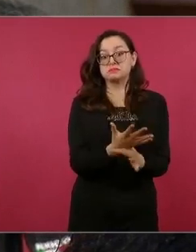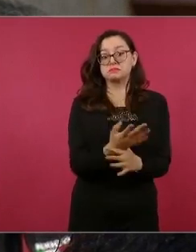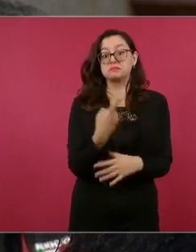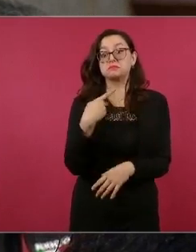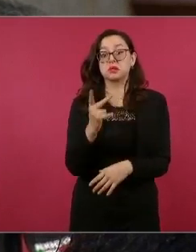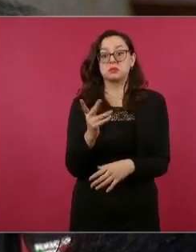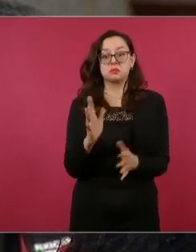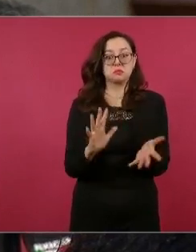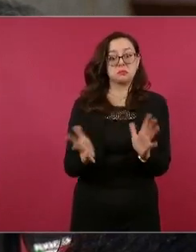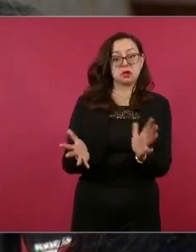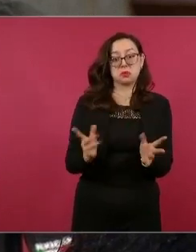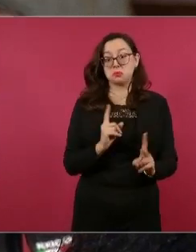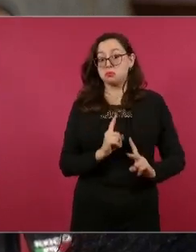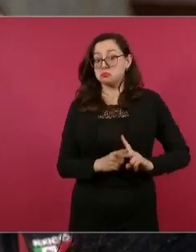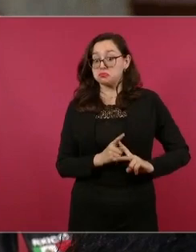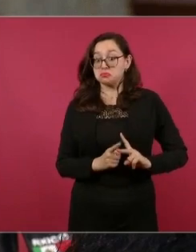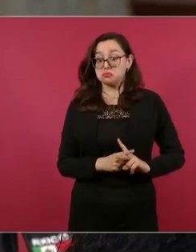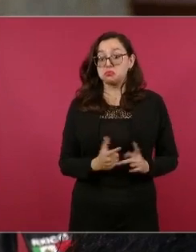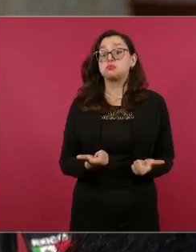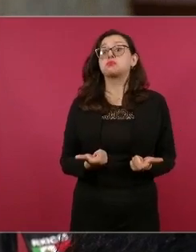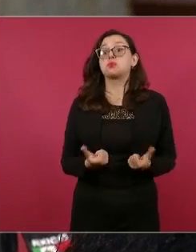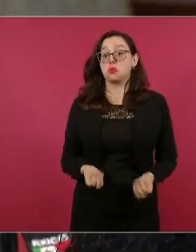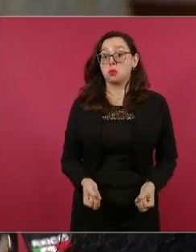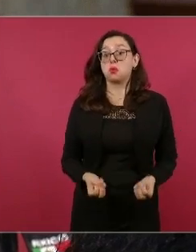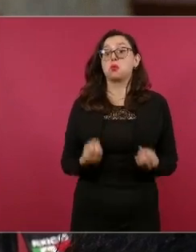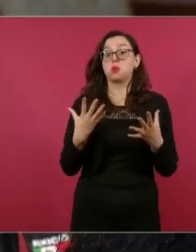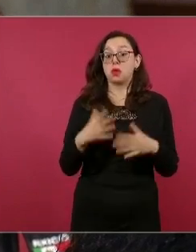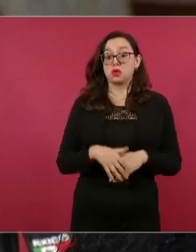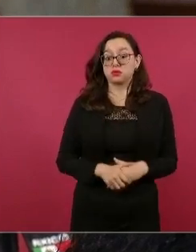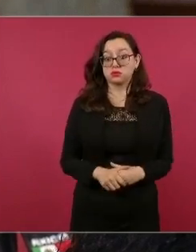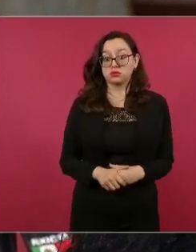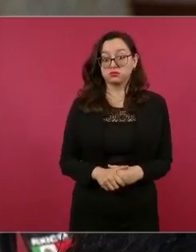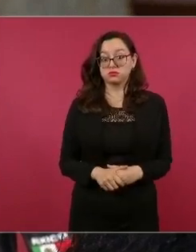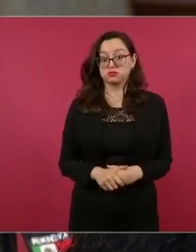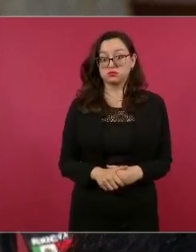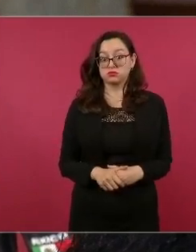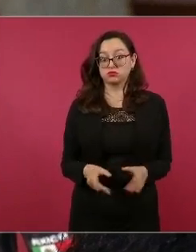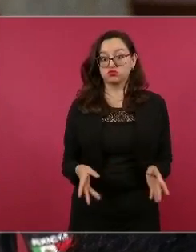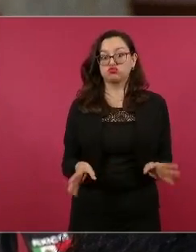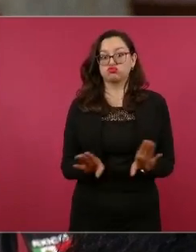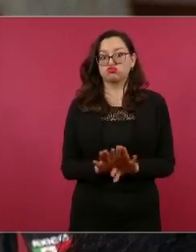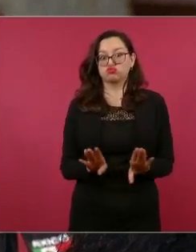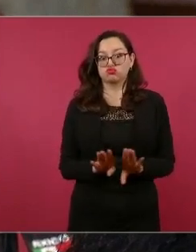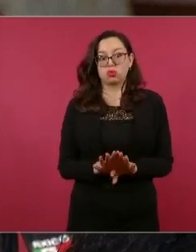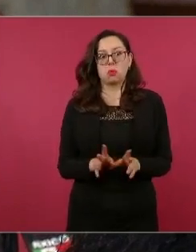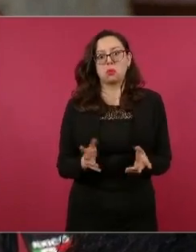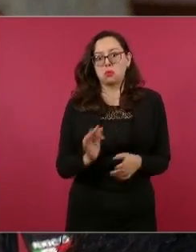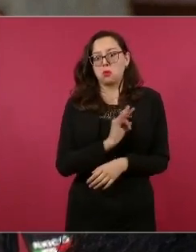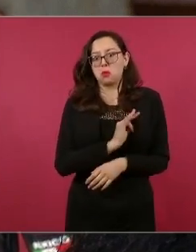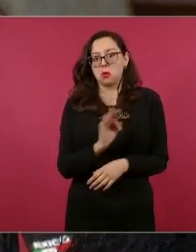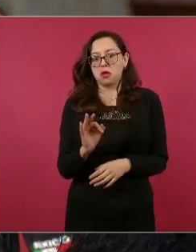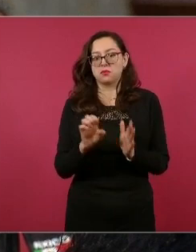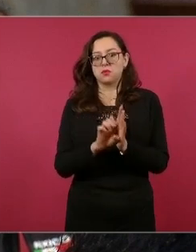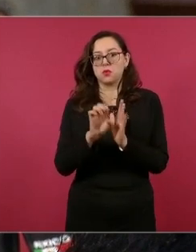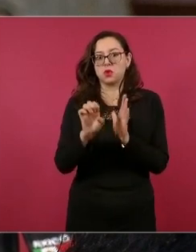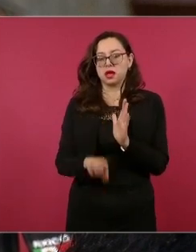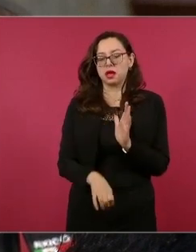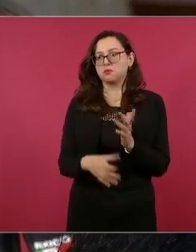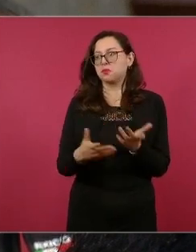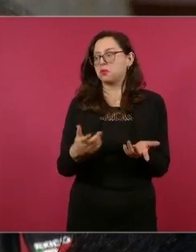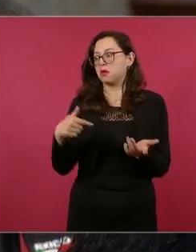menos? ¿Tienen alguna previsión si eso costaría? Usted dice que se pueden usar los medios públicos, pues para que la gente que quiera participar, una